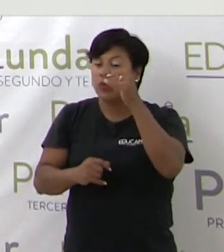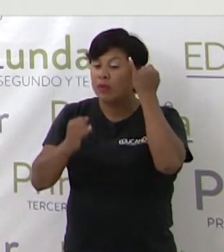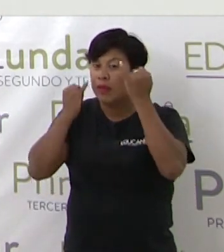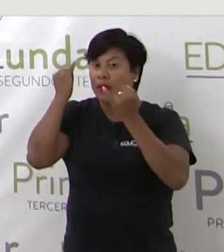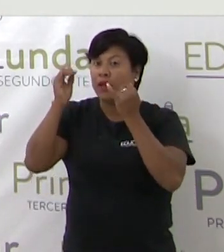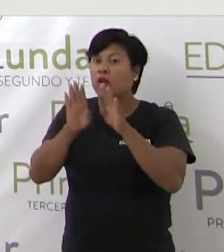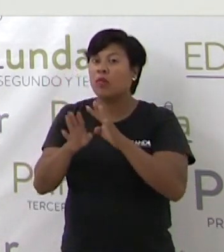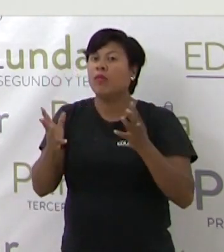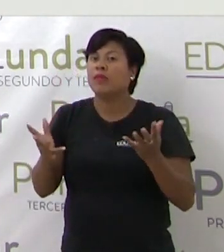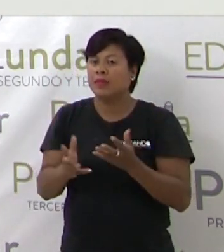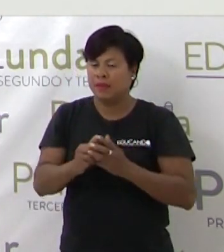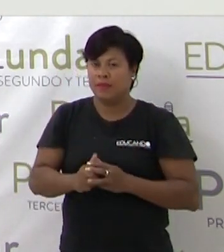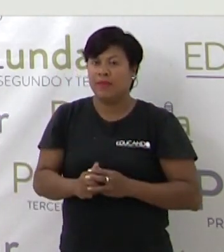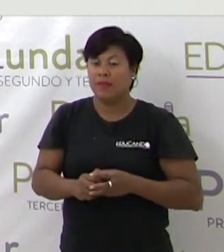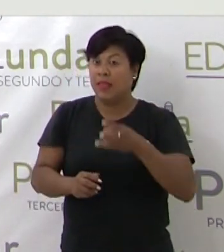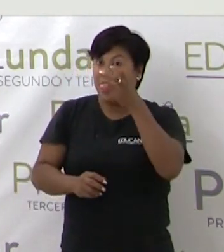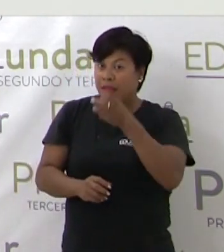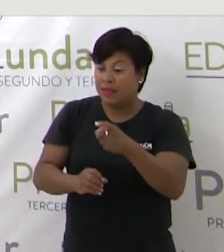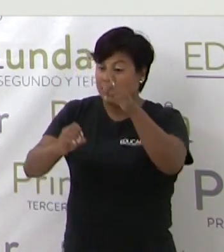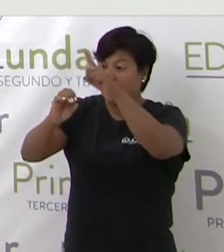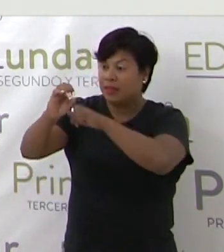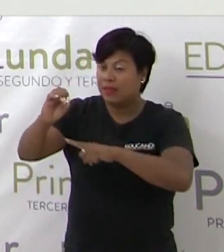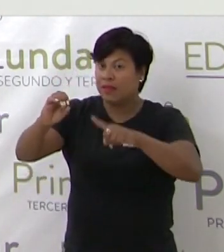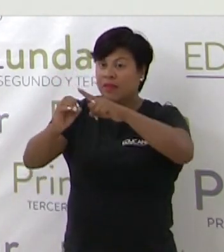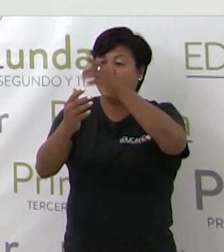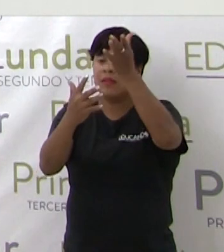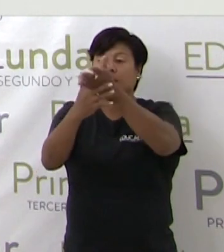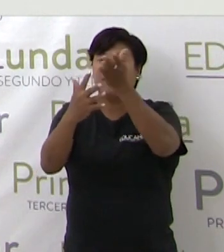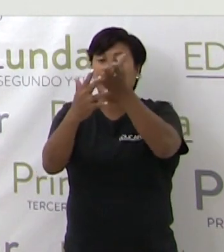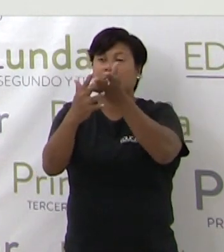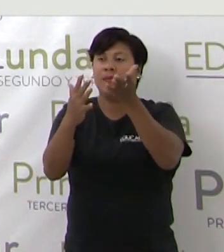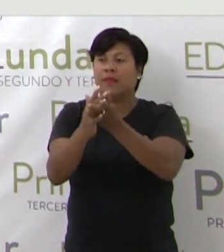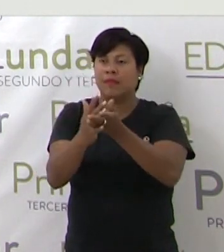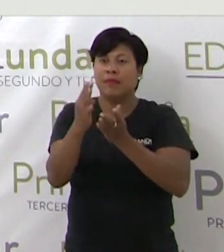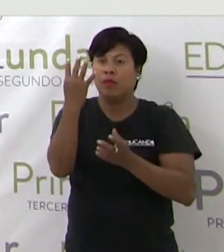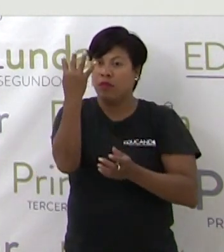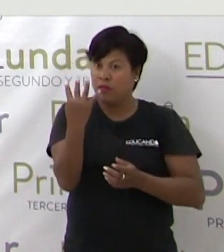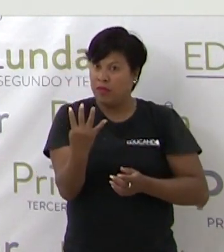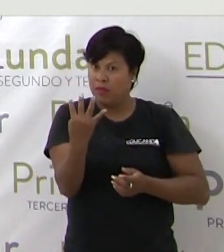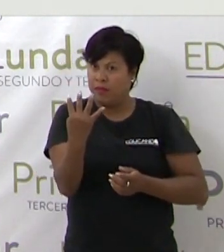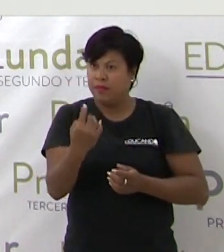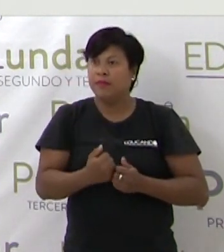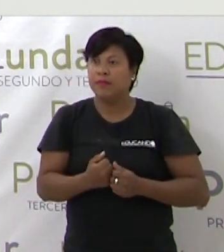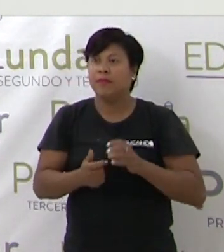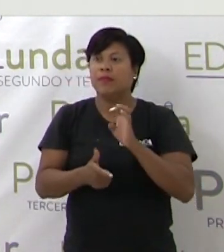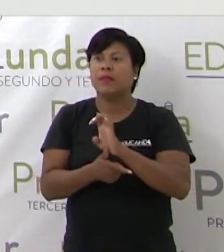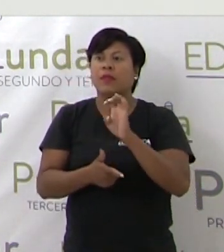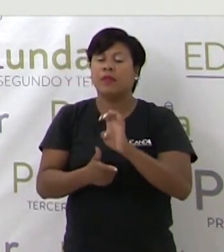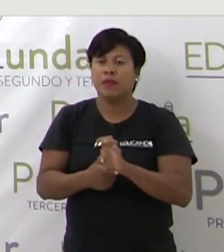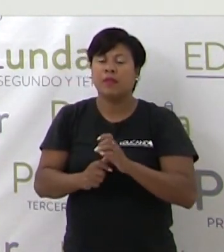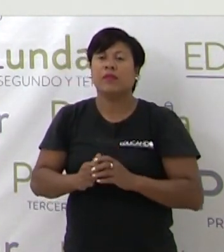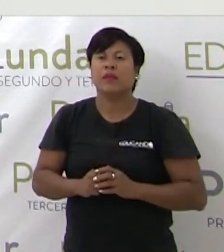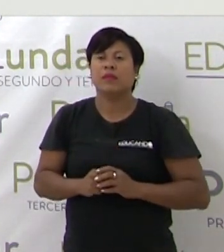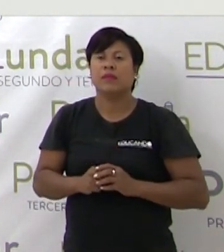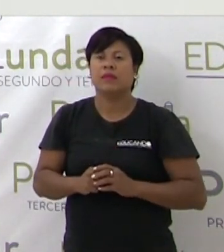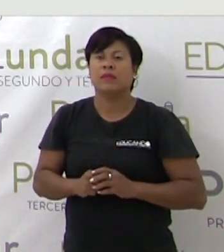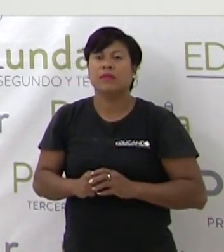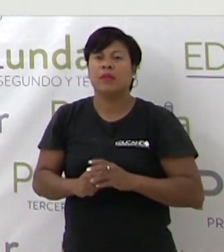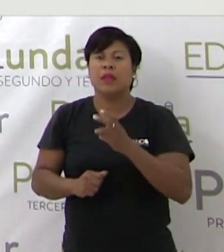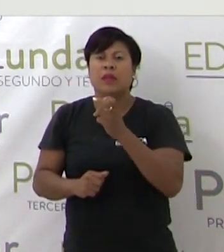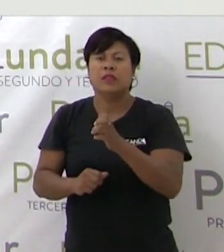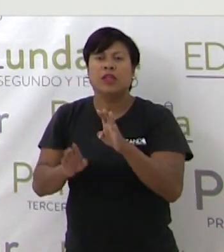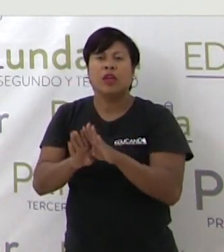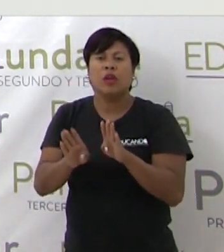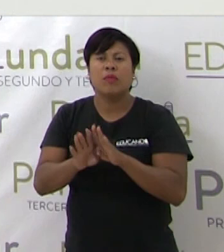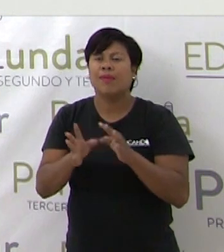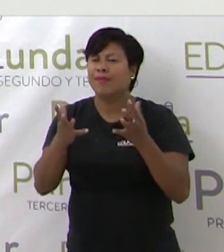hacer esto. Es decir, que este círculo lo vamos a dividir en 4. Entonces, de manera así, nada más como ilustrativa, haciendo